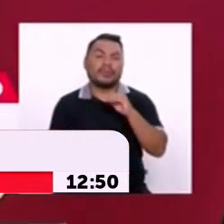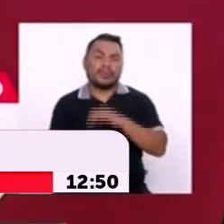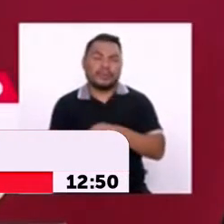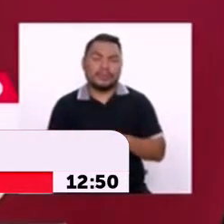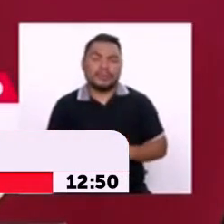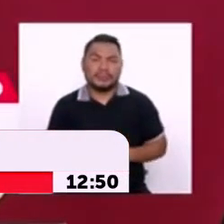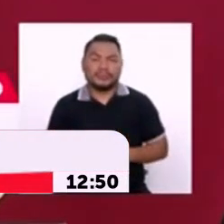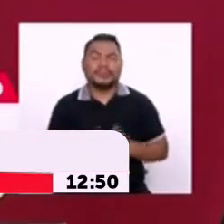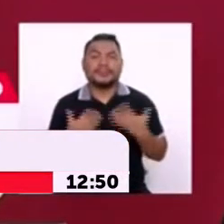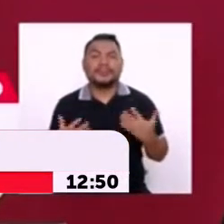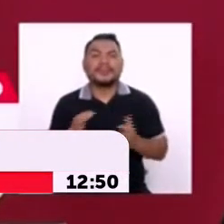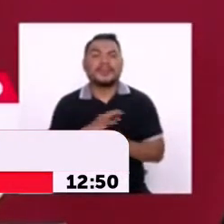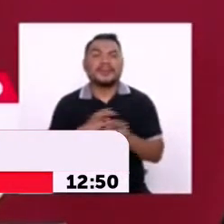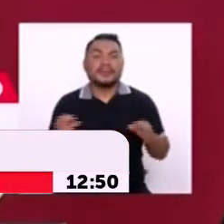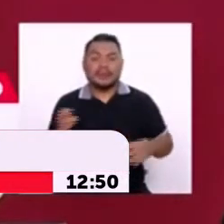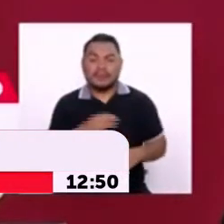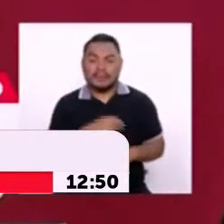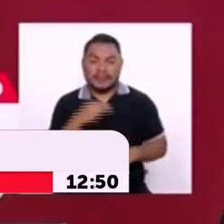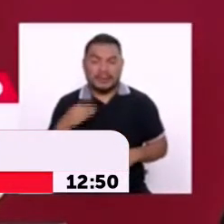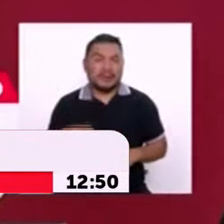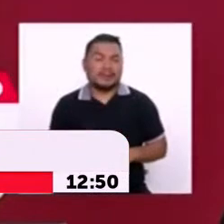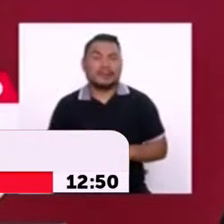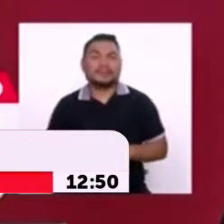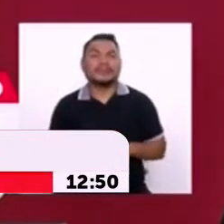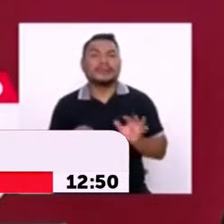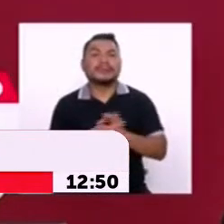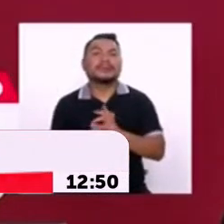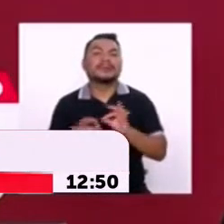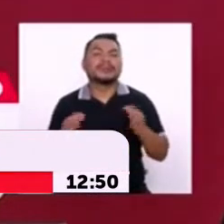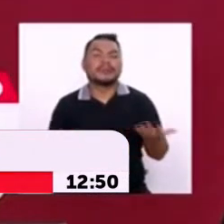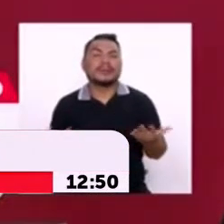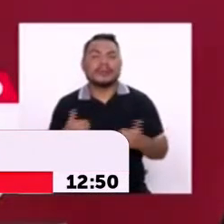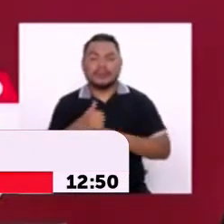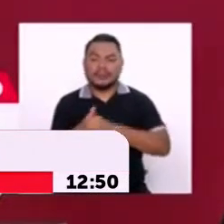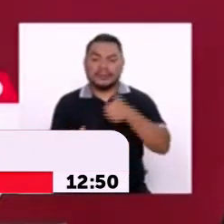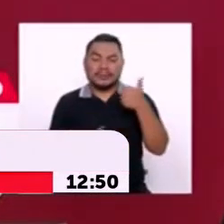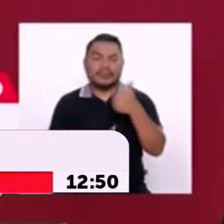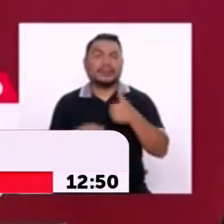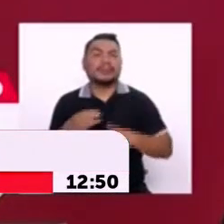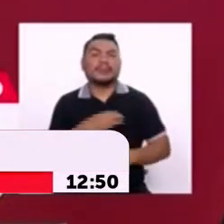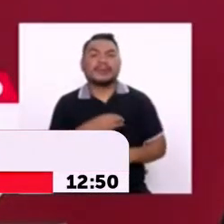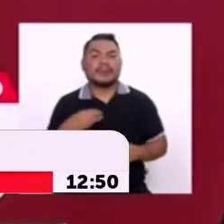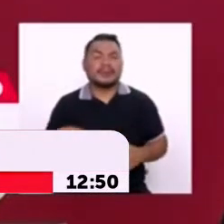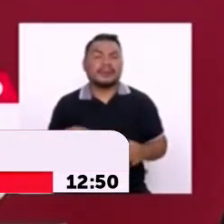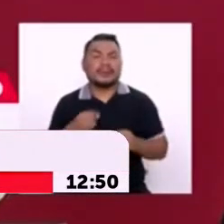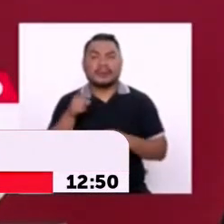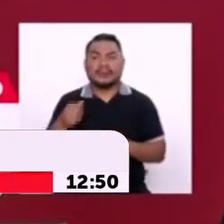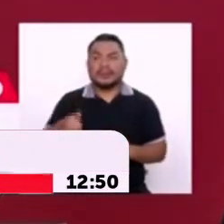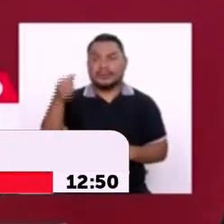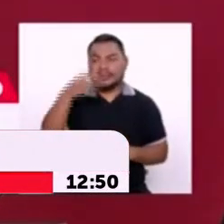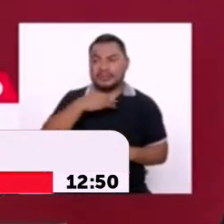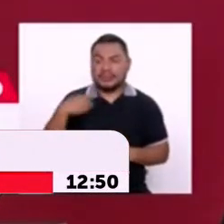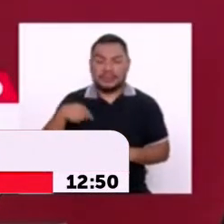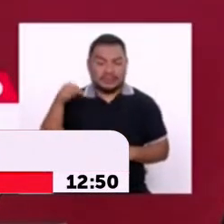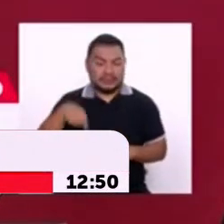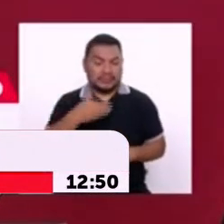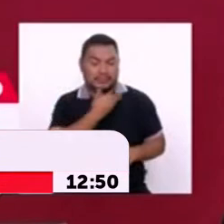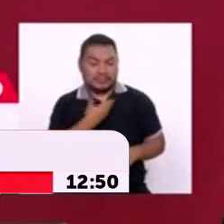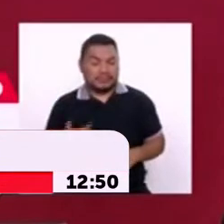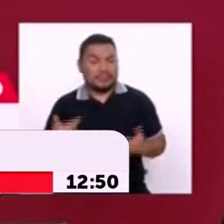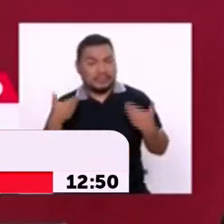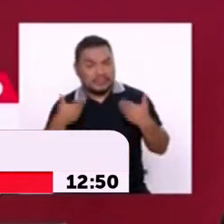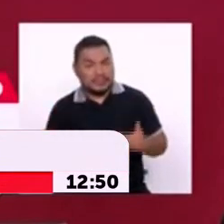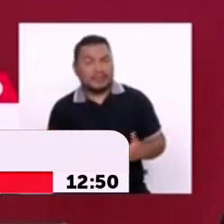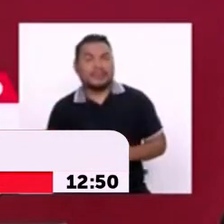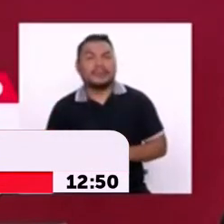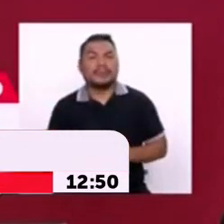corrupción. Ningún ministro, ni ningún viceministro, ni el Premier, ni esta